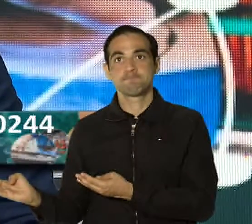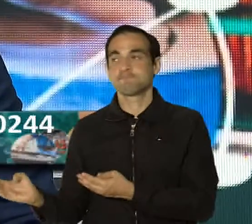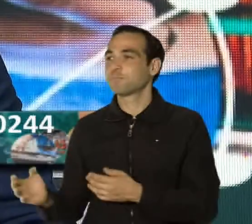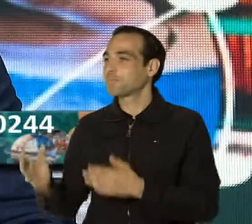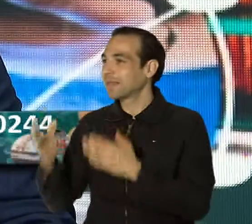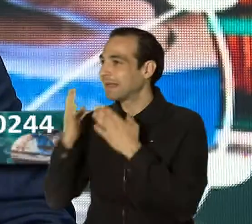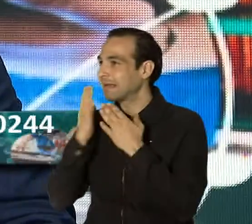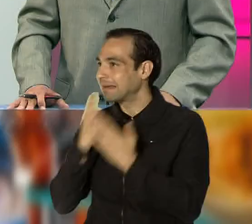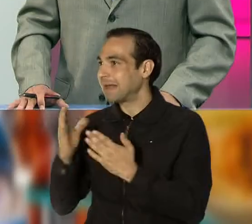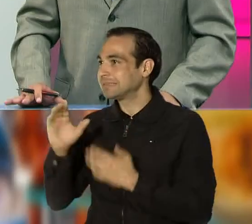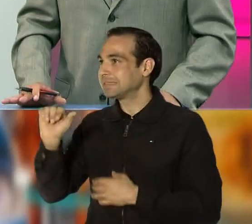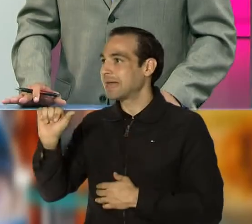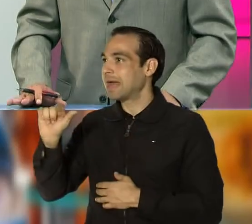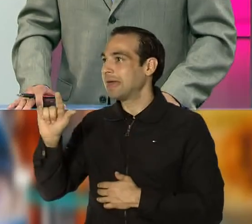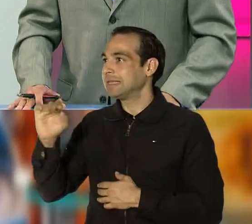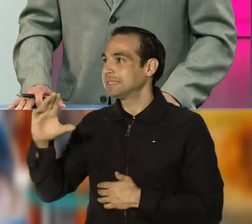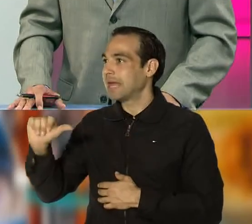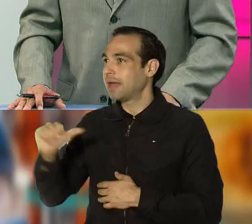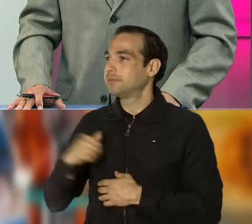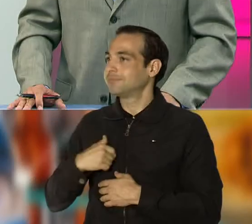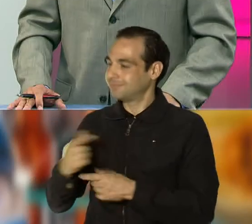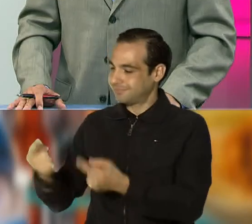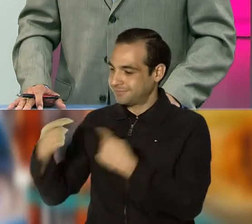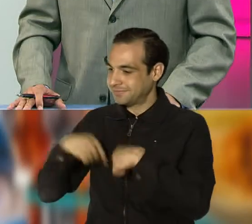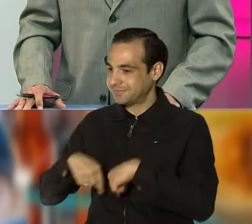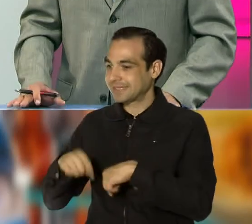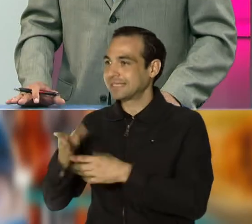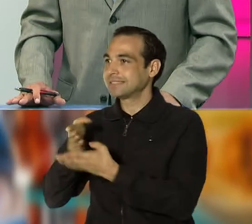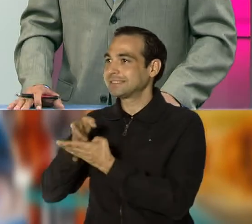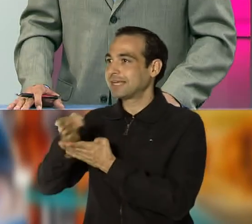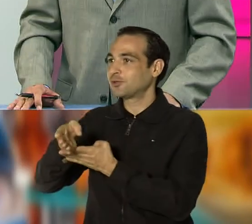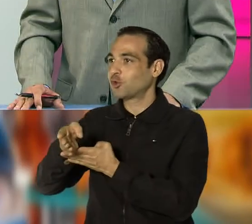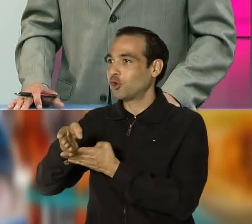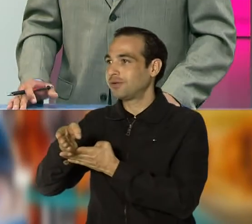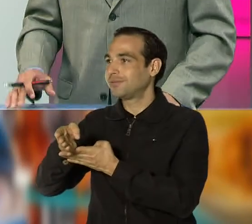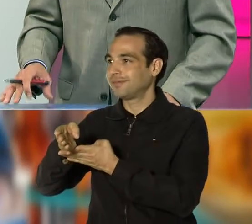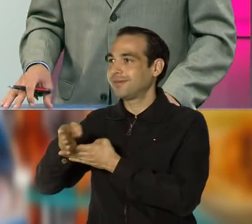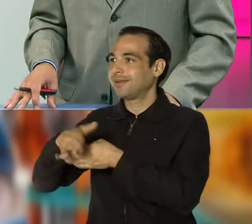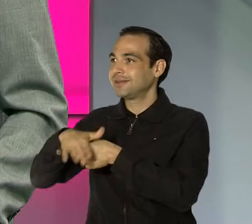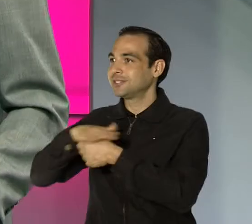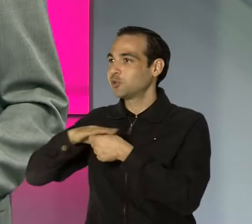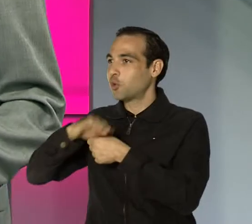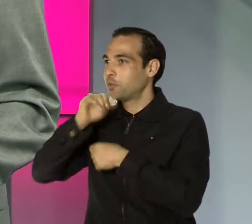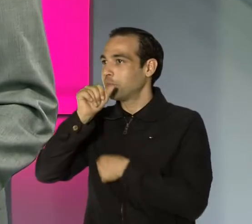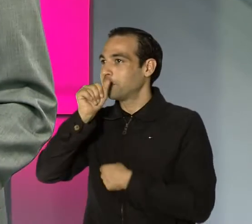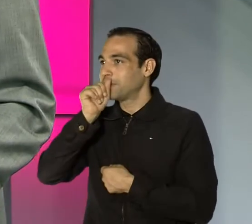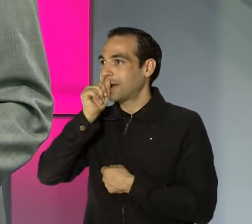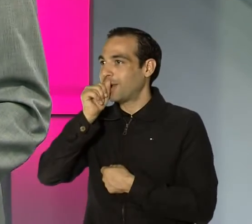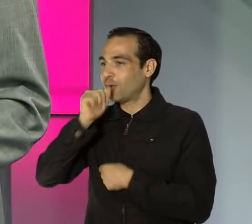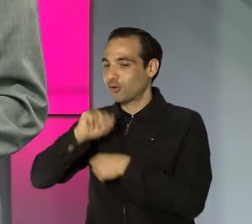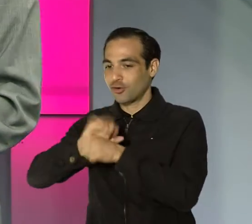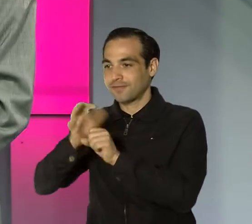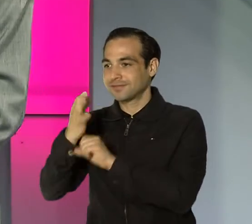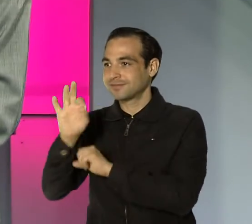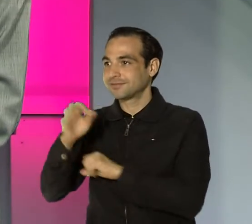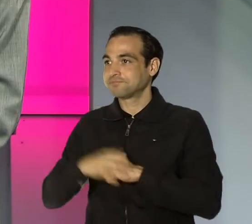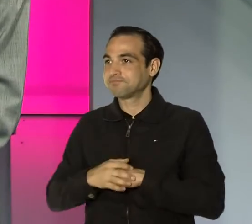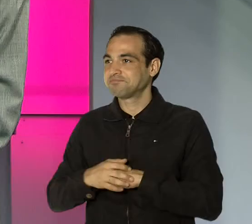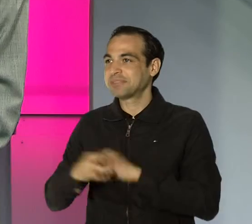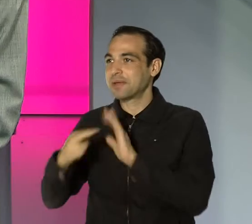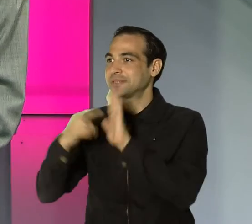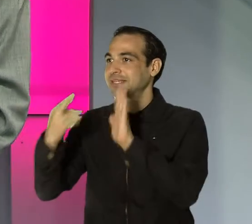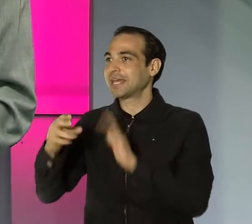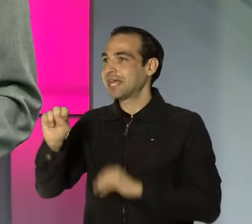gracias, Alicea, por participar aquí en este espacio del sector privado COVID-19. Edwin Alicea, representativo de la compañía SunWest